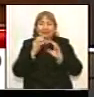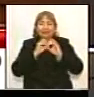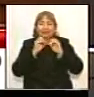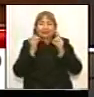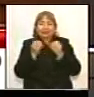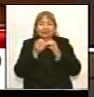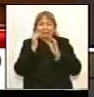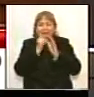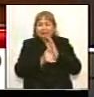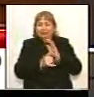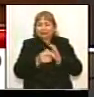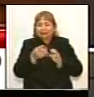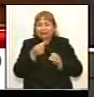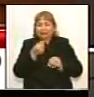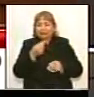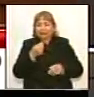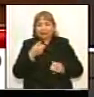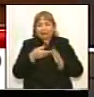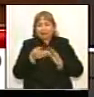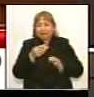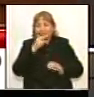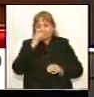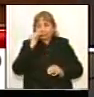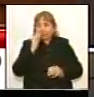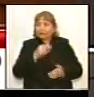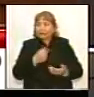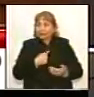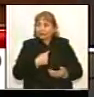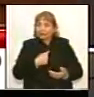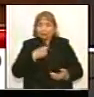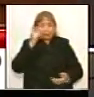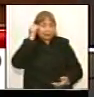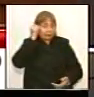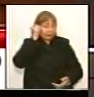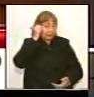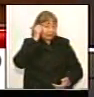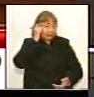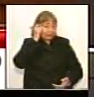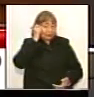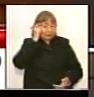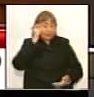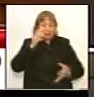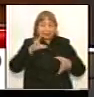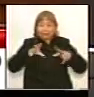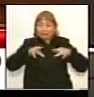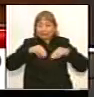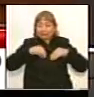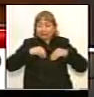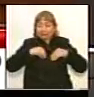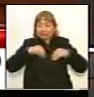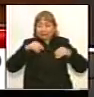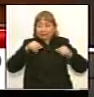criminal lavado de activos. Yo entiendo, al aprobar